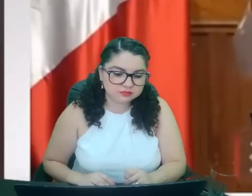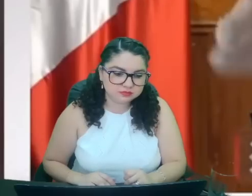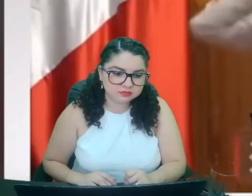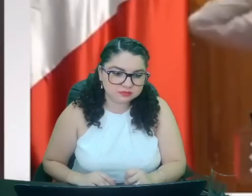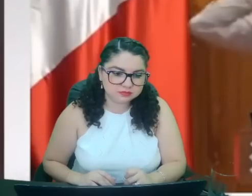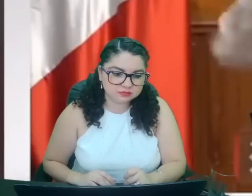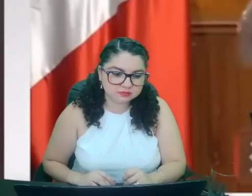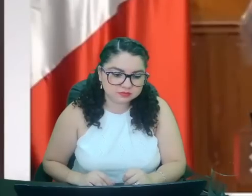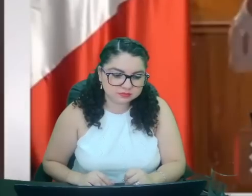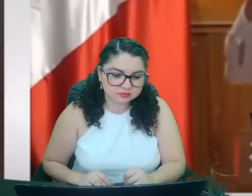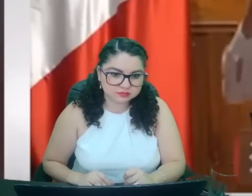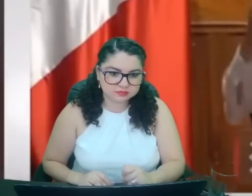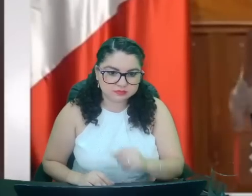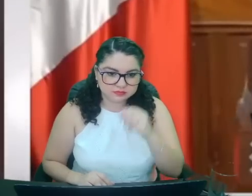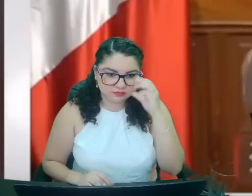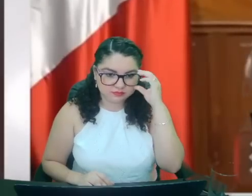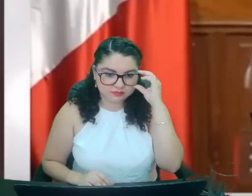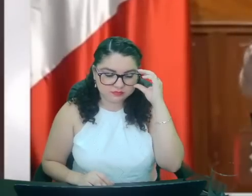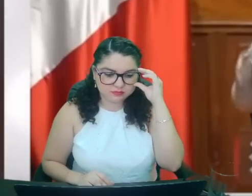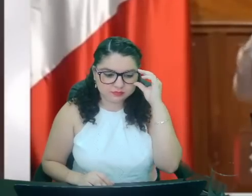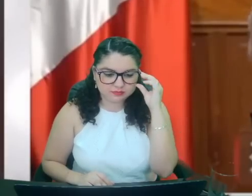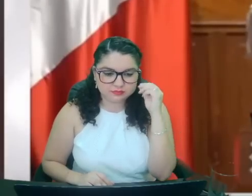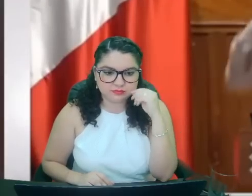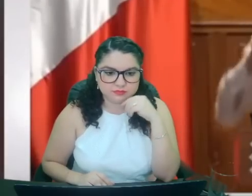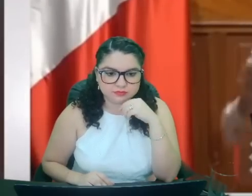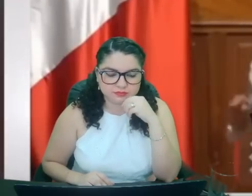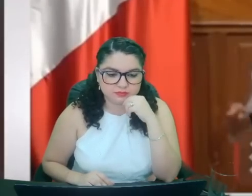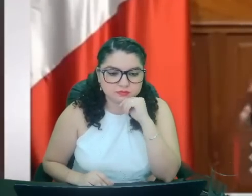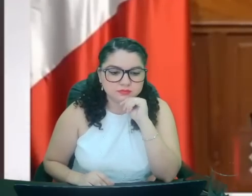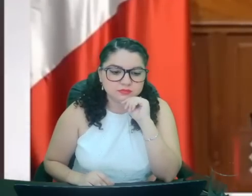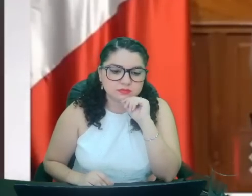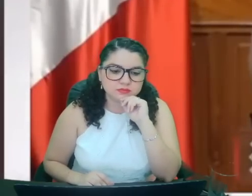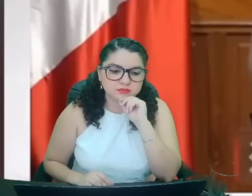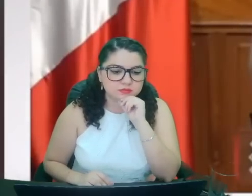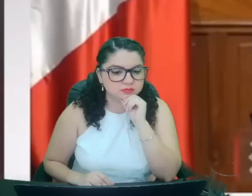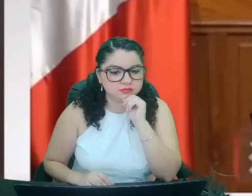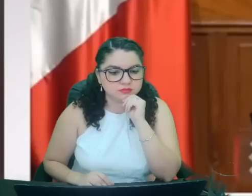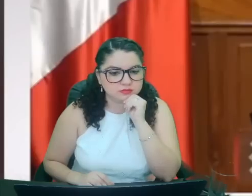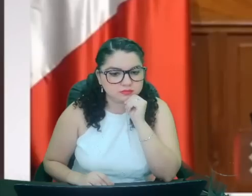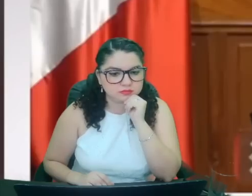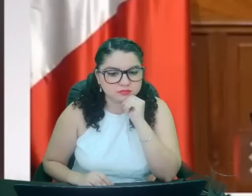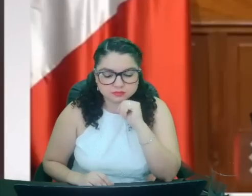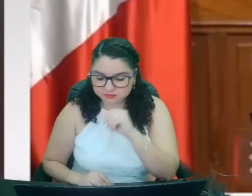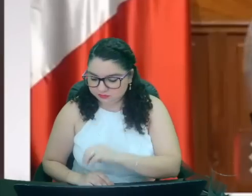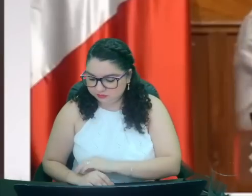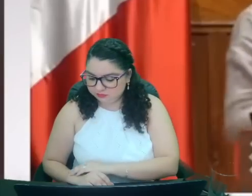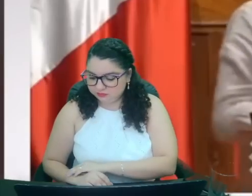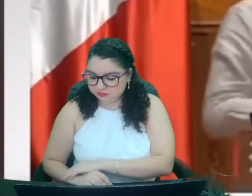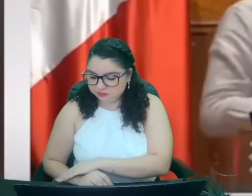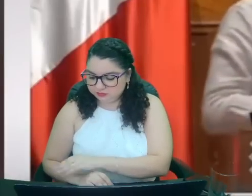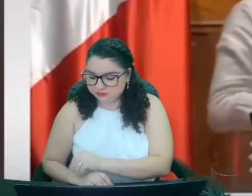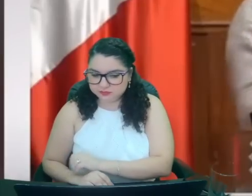incisivas, a ver, por ejemplo, esto que me dice, pero a ver, ¿por qué usted sabe? ¿A poco no ahí le dirían? Bueno, está muy bien lo que nos dijo este señora